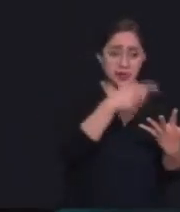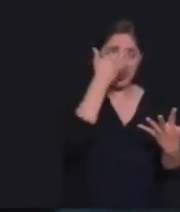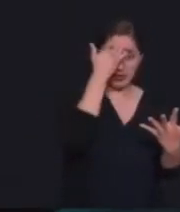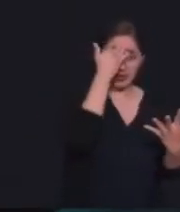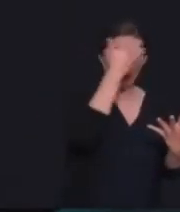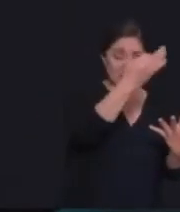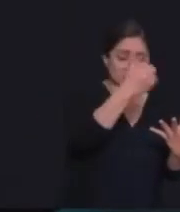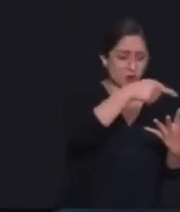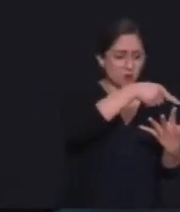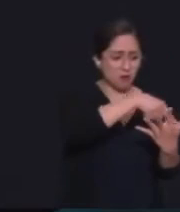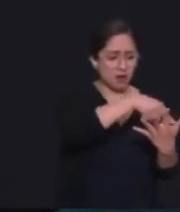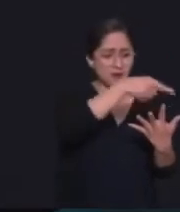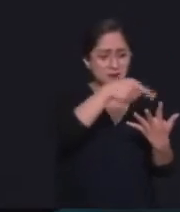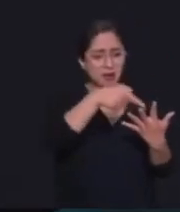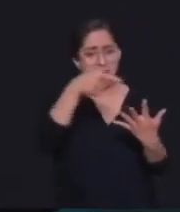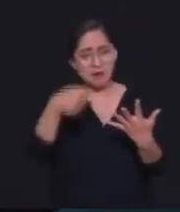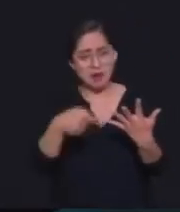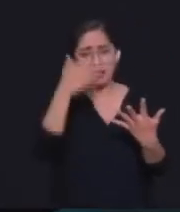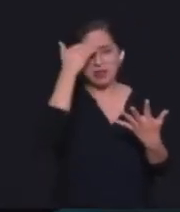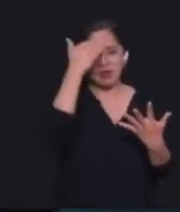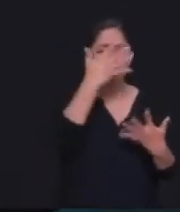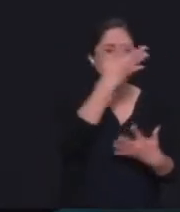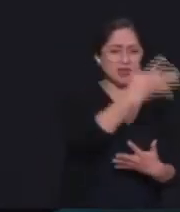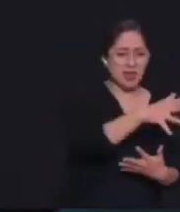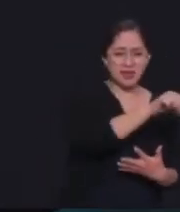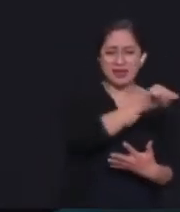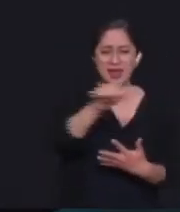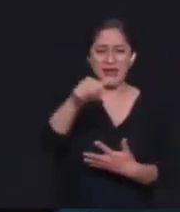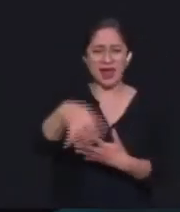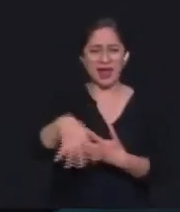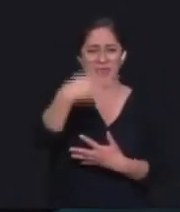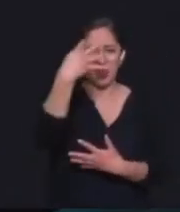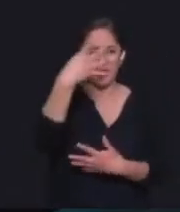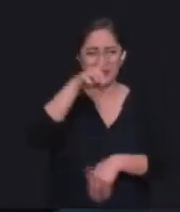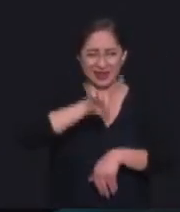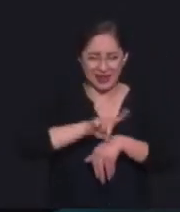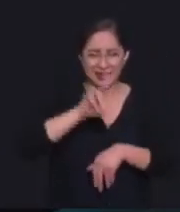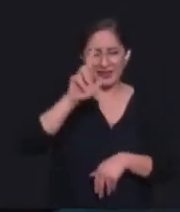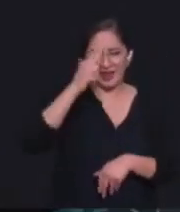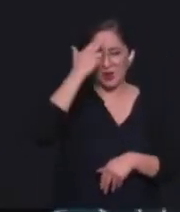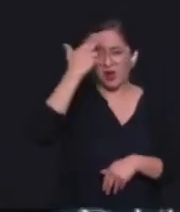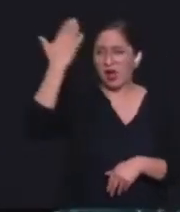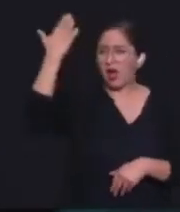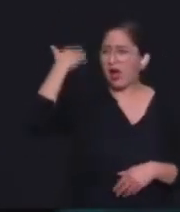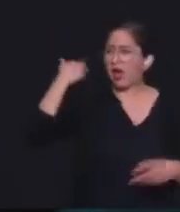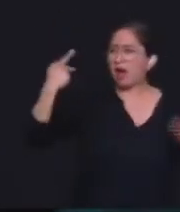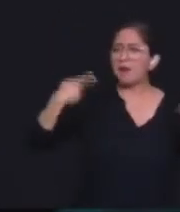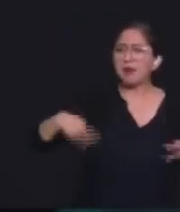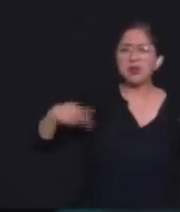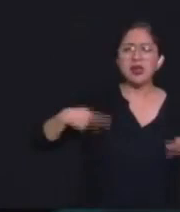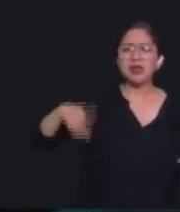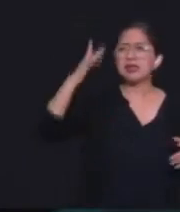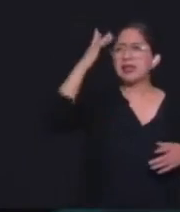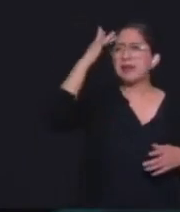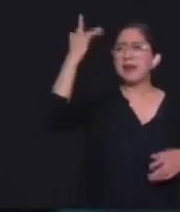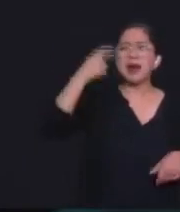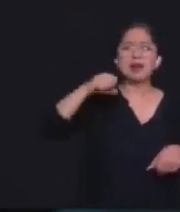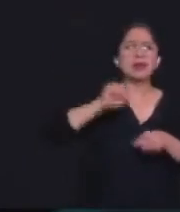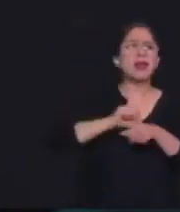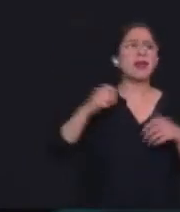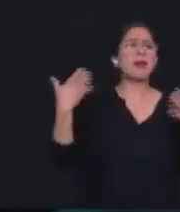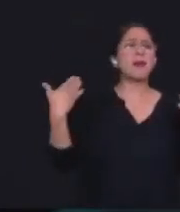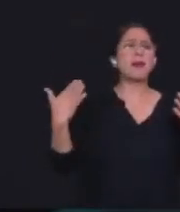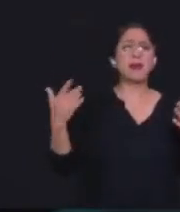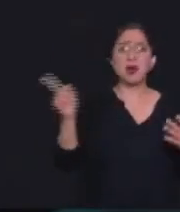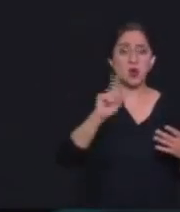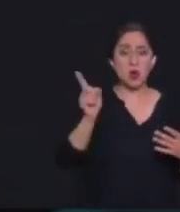se acorta, ya no es de 10 a 14 días. ¿Se acuerdan que se iban los insensatos en Semana Santa y decían en 2 semanas vamos a ver un pico? No, ahora lo